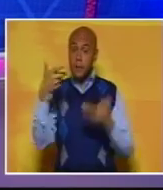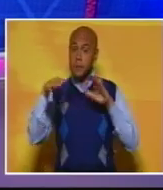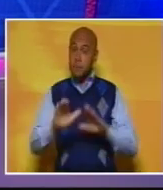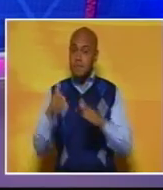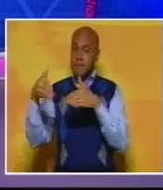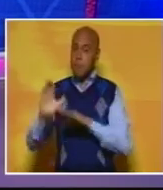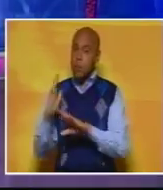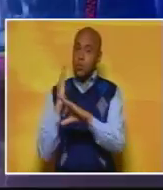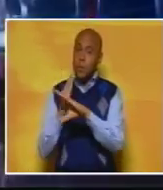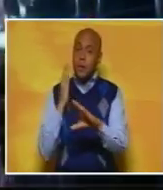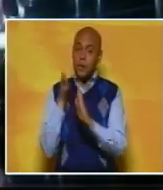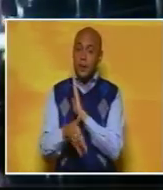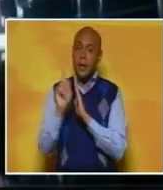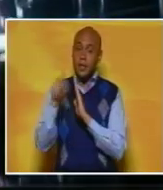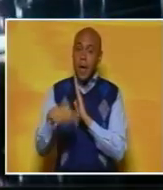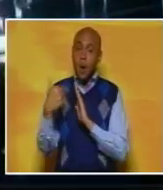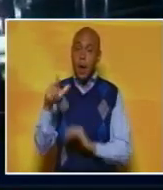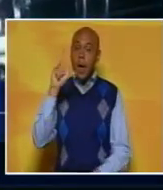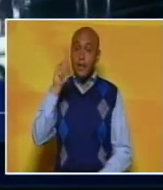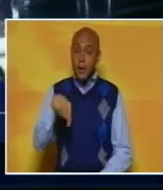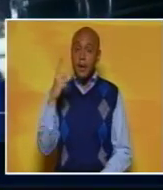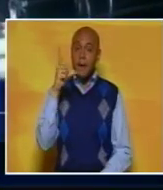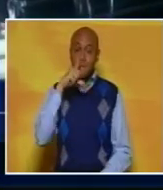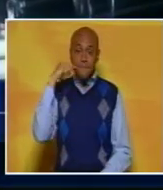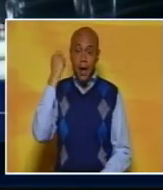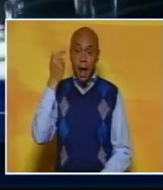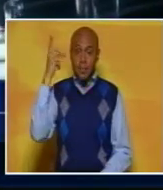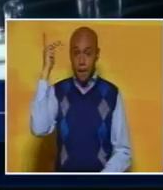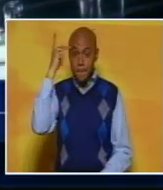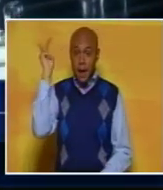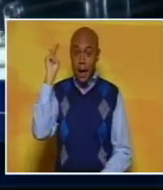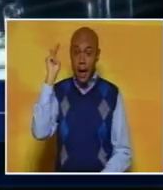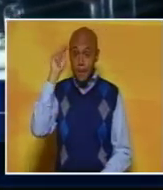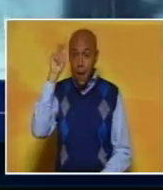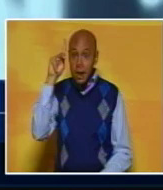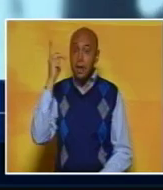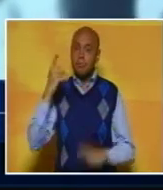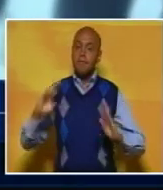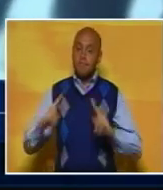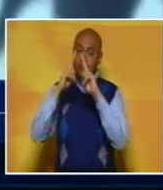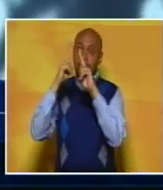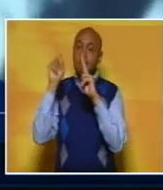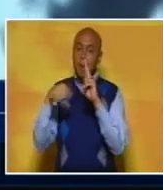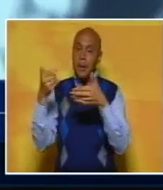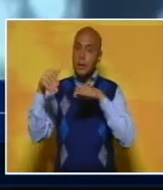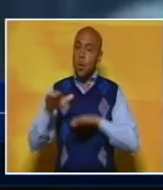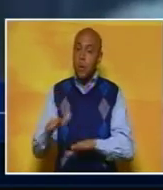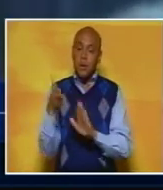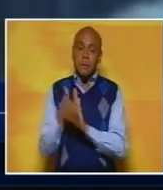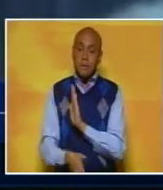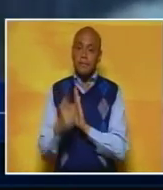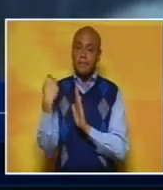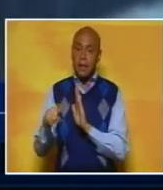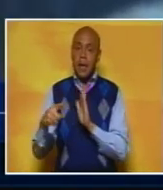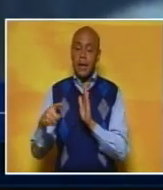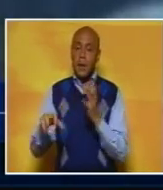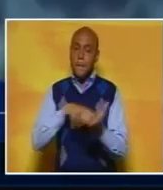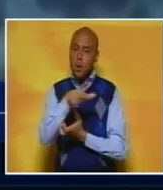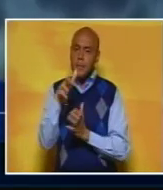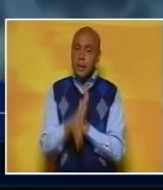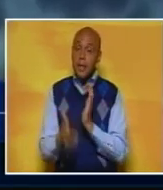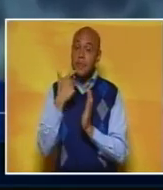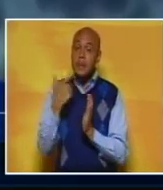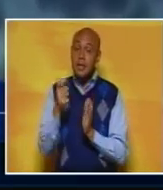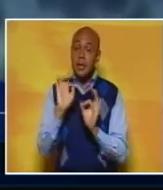X Tour. Ahora es el turno de París. Este corrió con la misma suerte que algunos anteriores y fue cancelado debido a una lesión permanente,